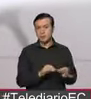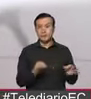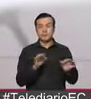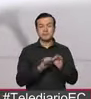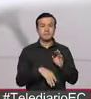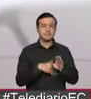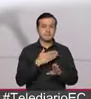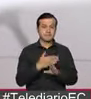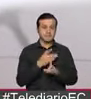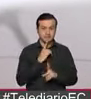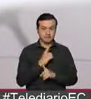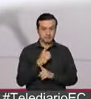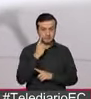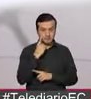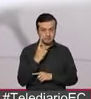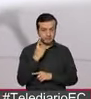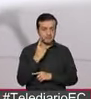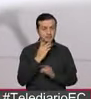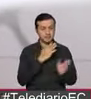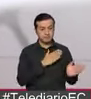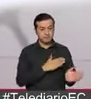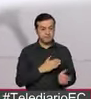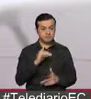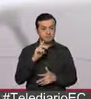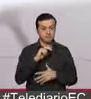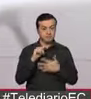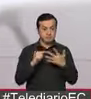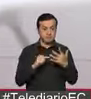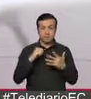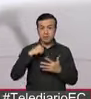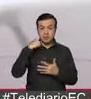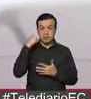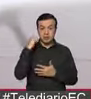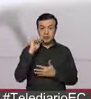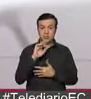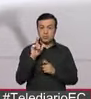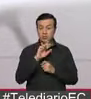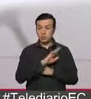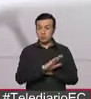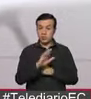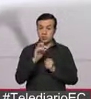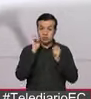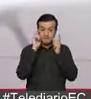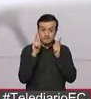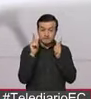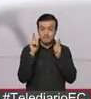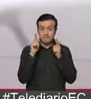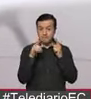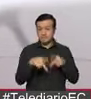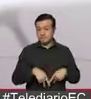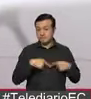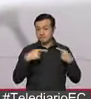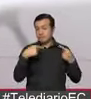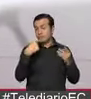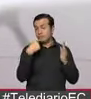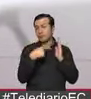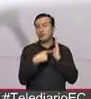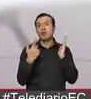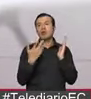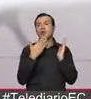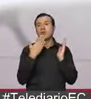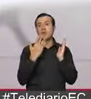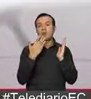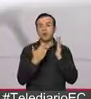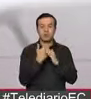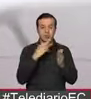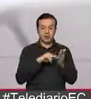proveer también y eliminar algunas vulnerabilidades que tenemos los ciudadanos en lo cotidiano por ejemplo incorporar